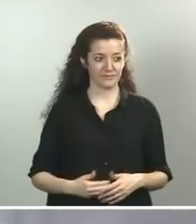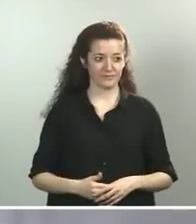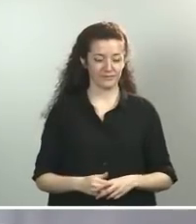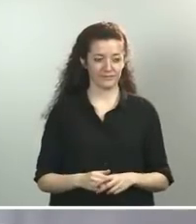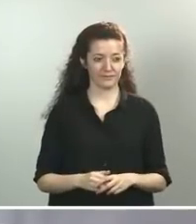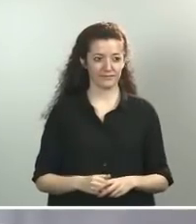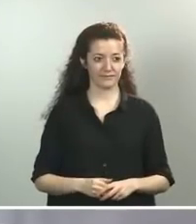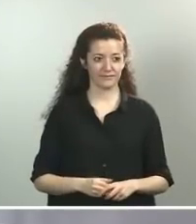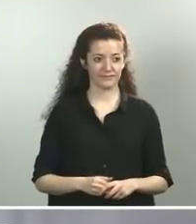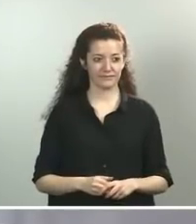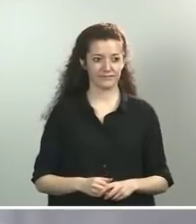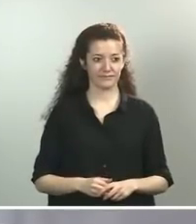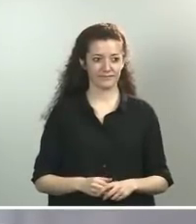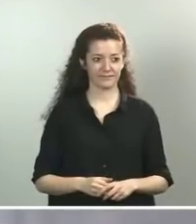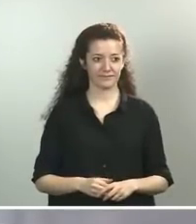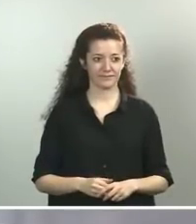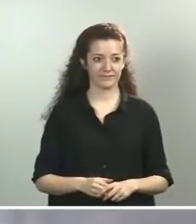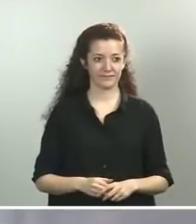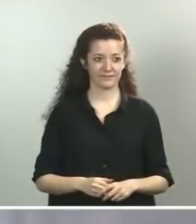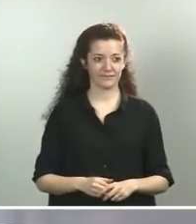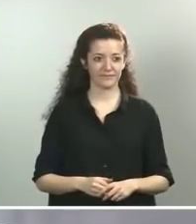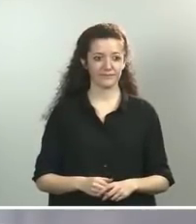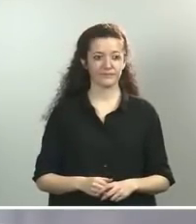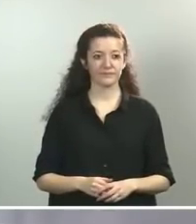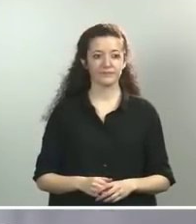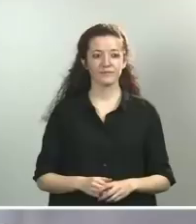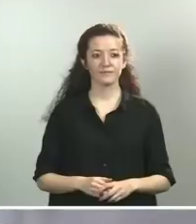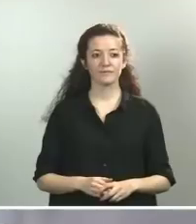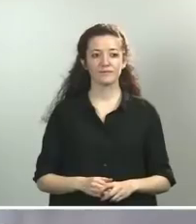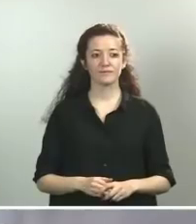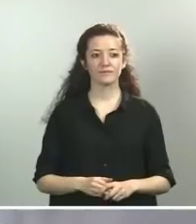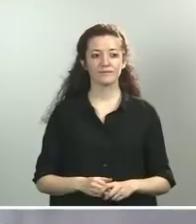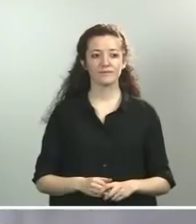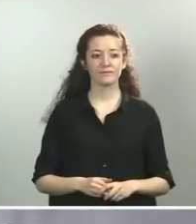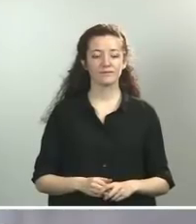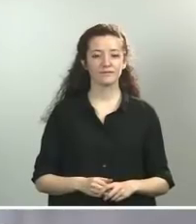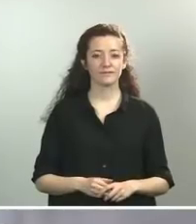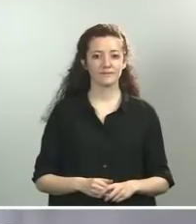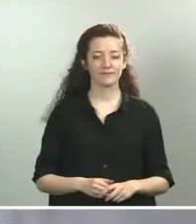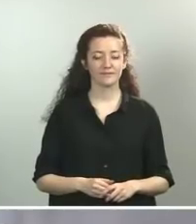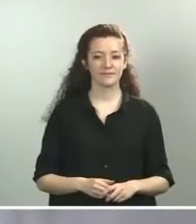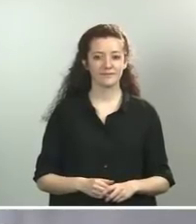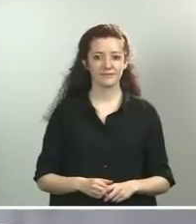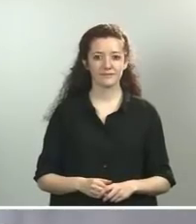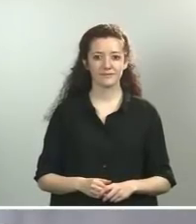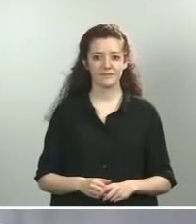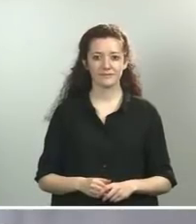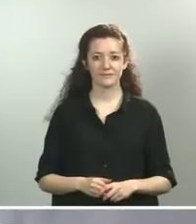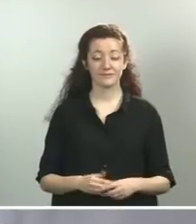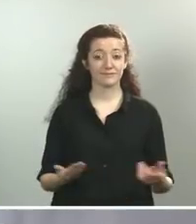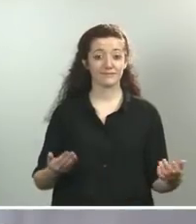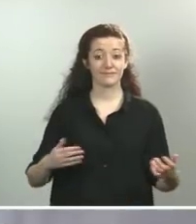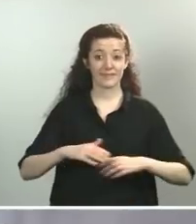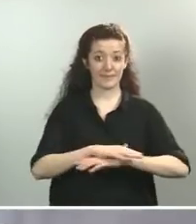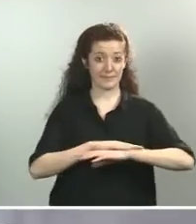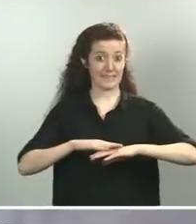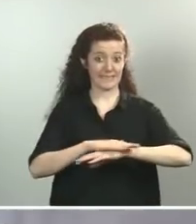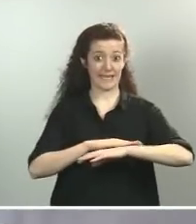Este ministerio, desde mi toma de posesión en algo tan reciente como o mes de enero,